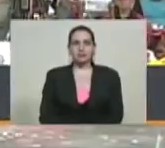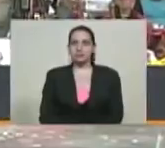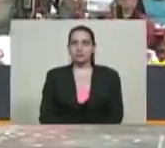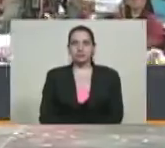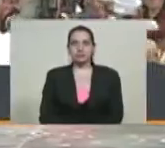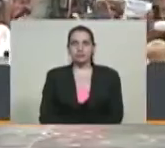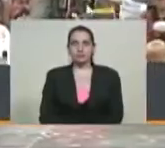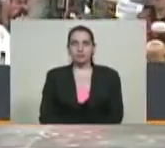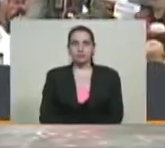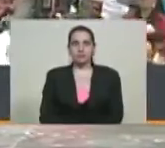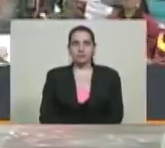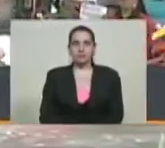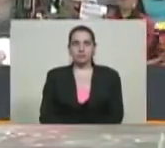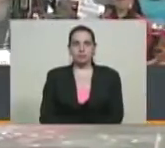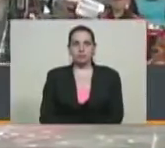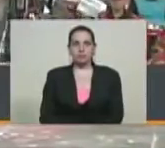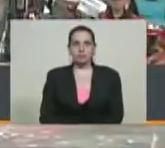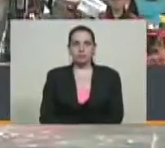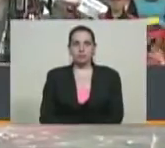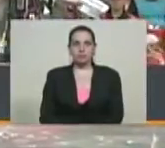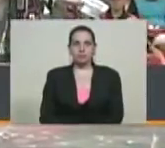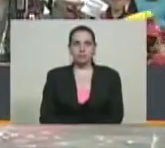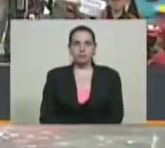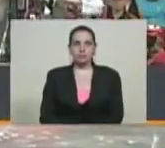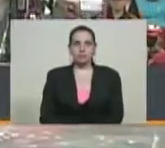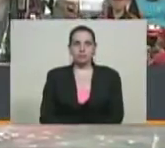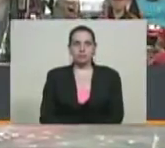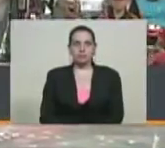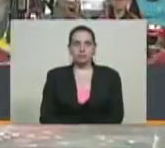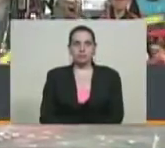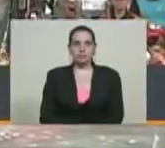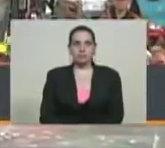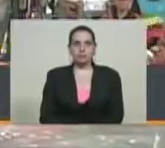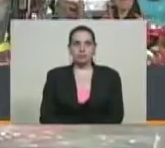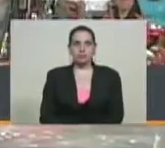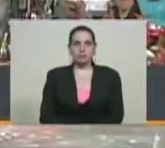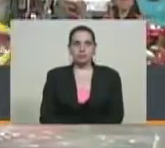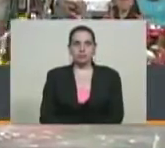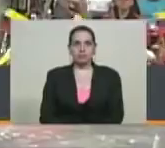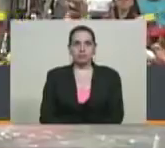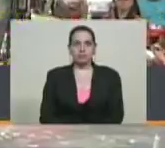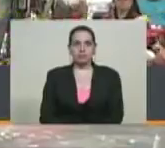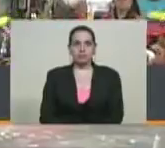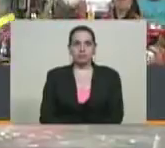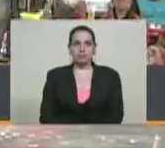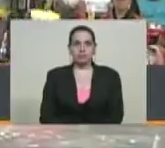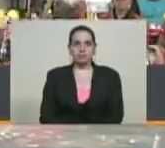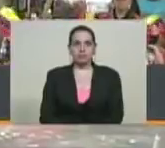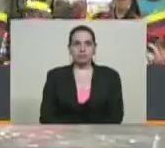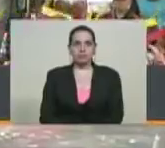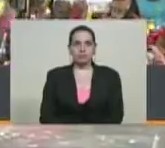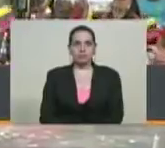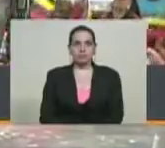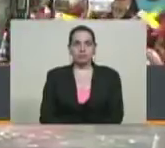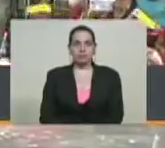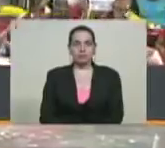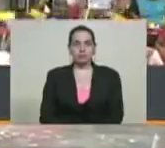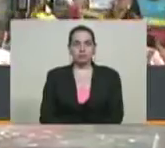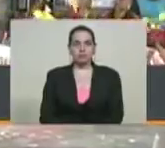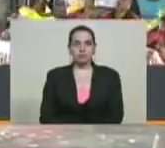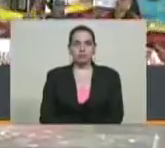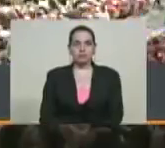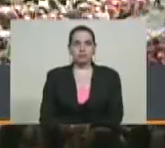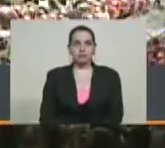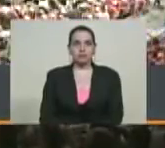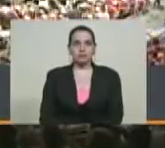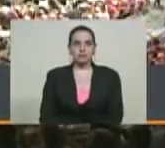candidato que va a ganar y se llama Nicolás Maduro Moros, hijo de Chávez, hijo de Bolívar,